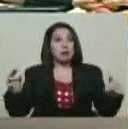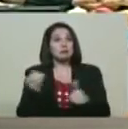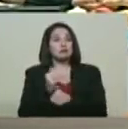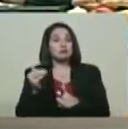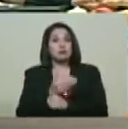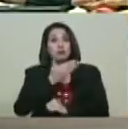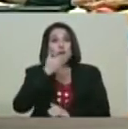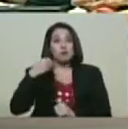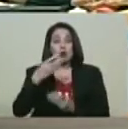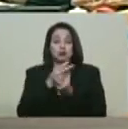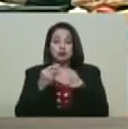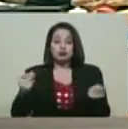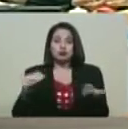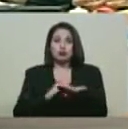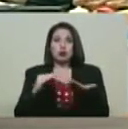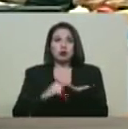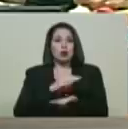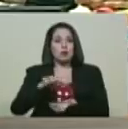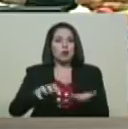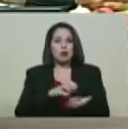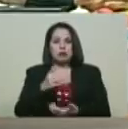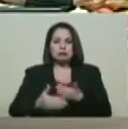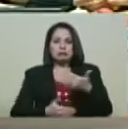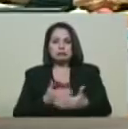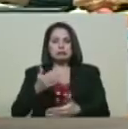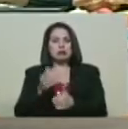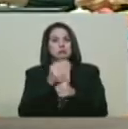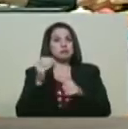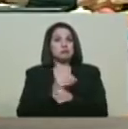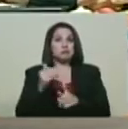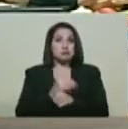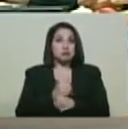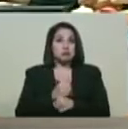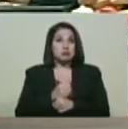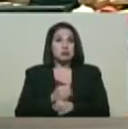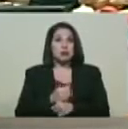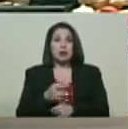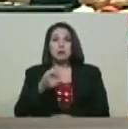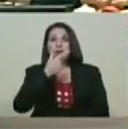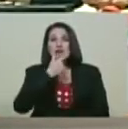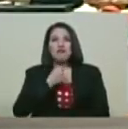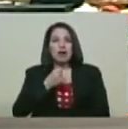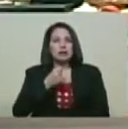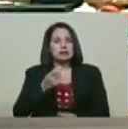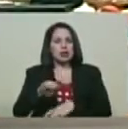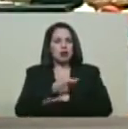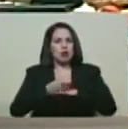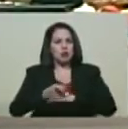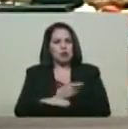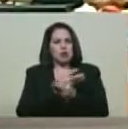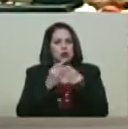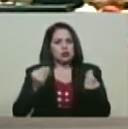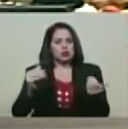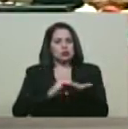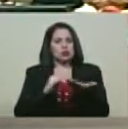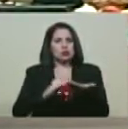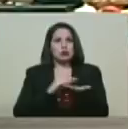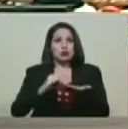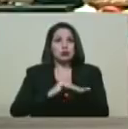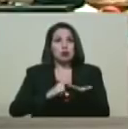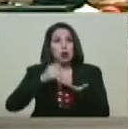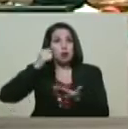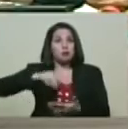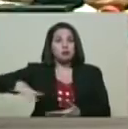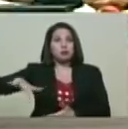los problemas que nos vamos encontrando, para facilitar el gobierno que solucione los problemas concretos de nuestro pueblo. Así que en